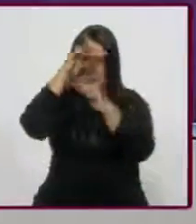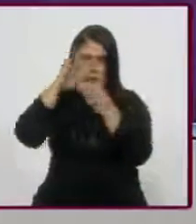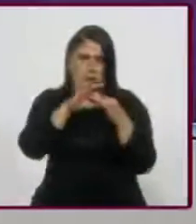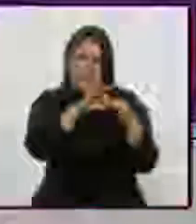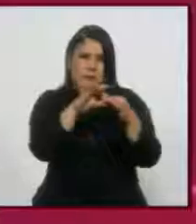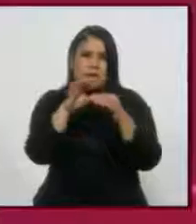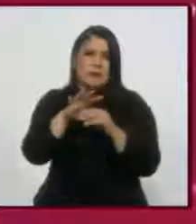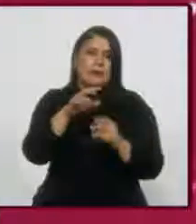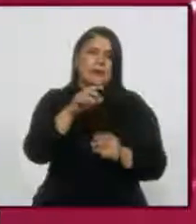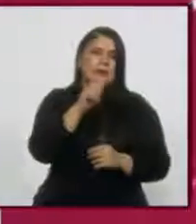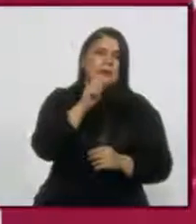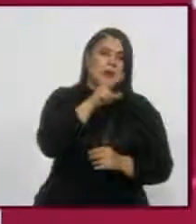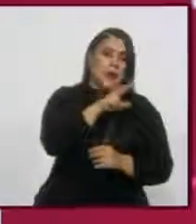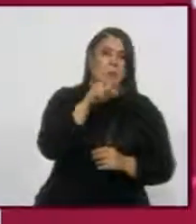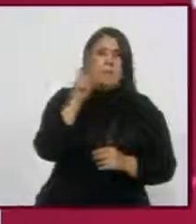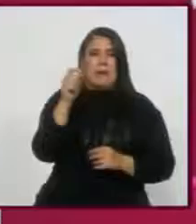este